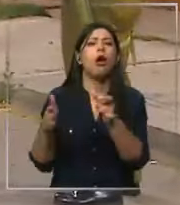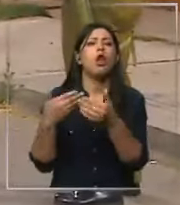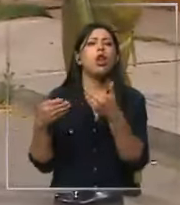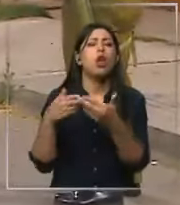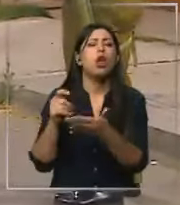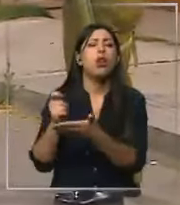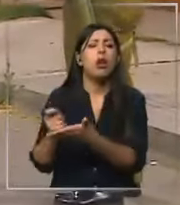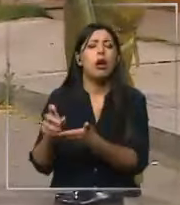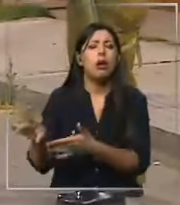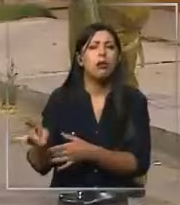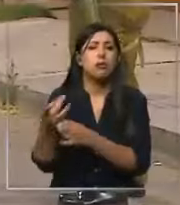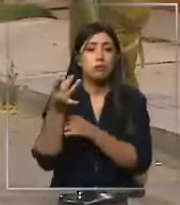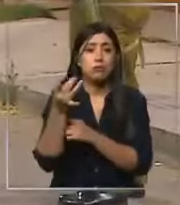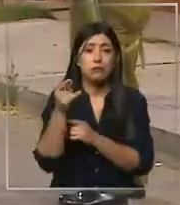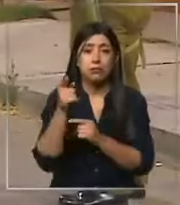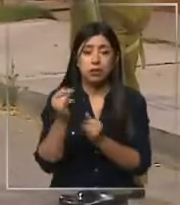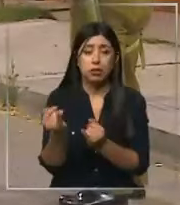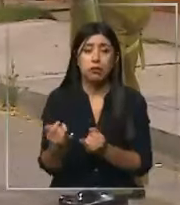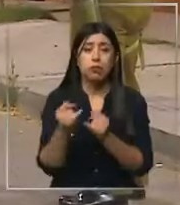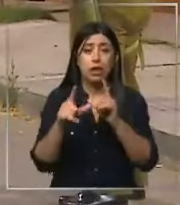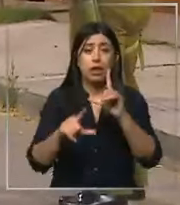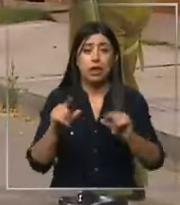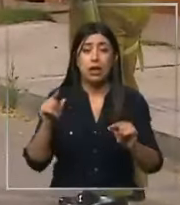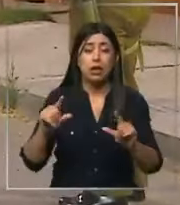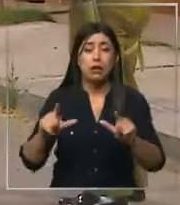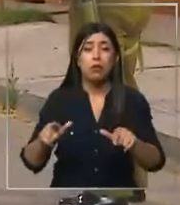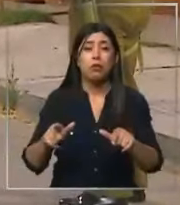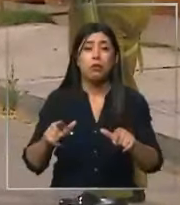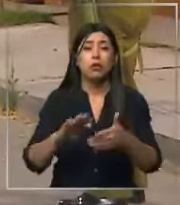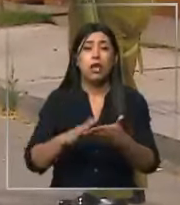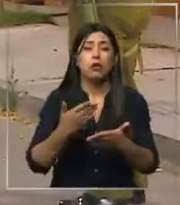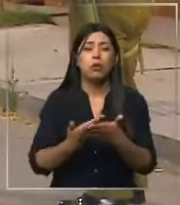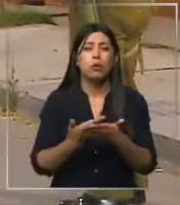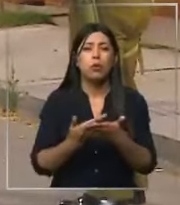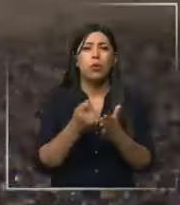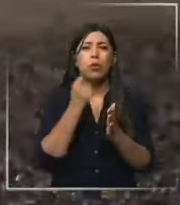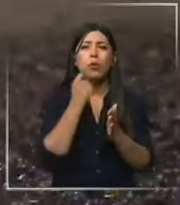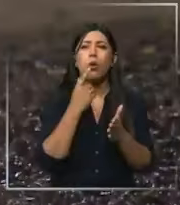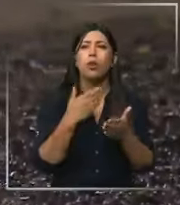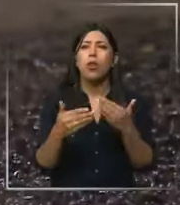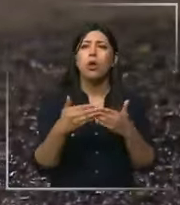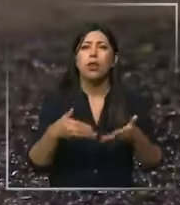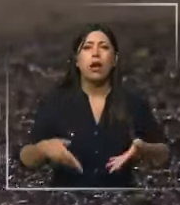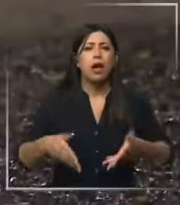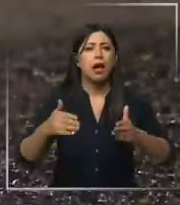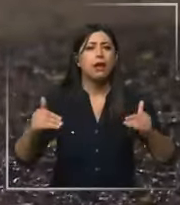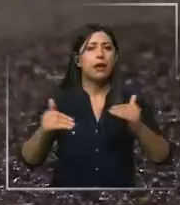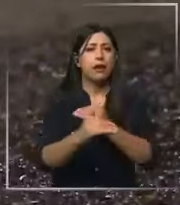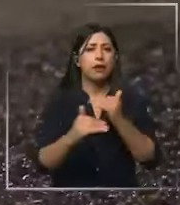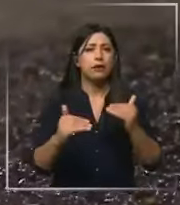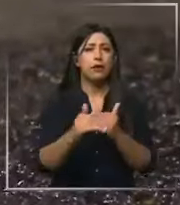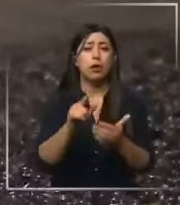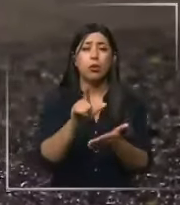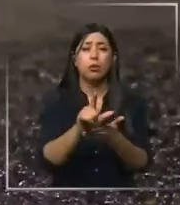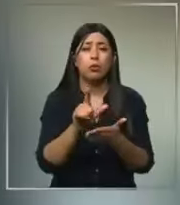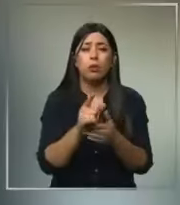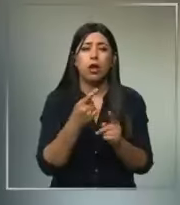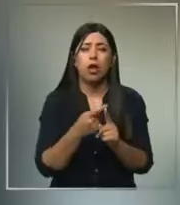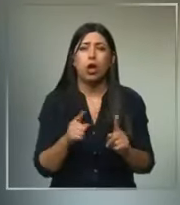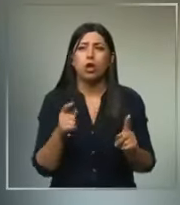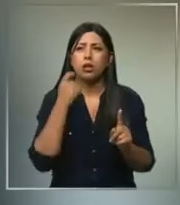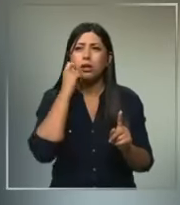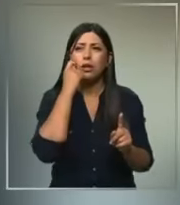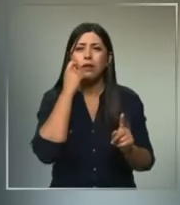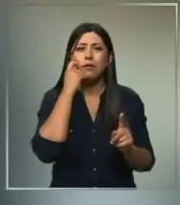de Estadísticas e Información de Salud, la mayoría de los disparos se han registrado en calles, carreteras y lugares no especificados. Es